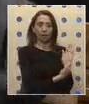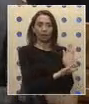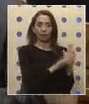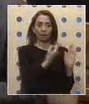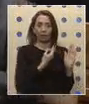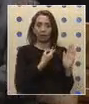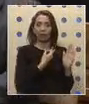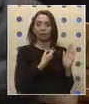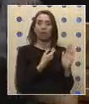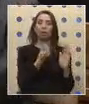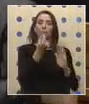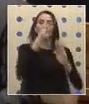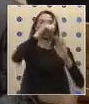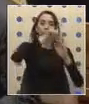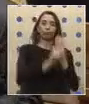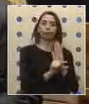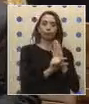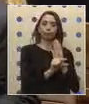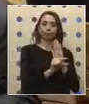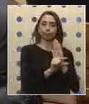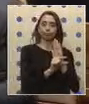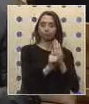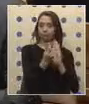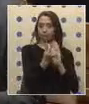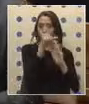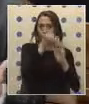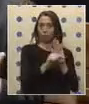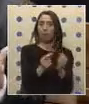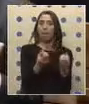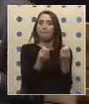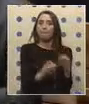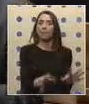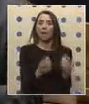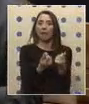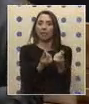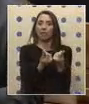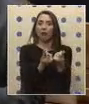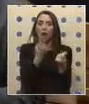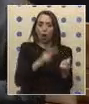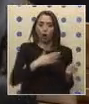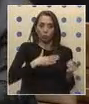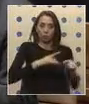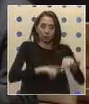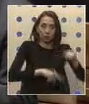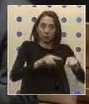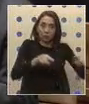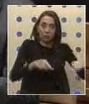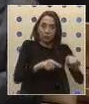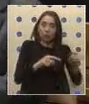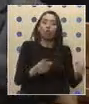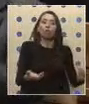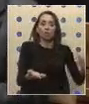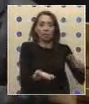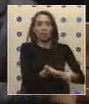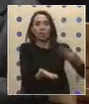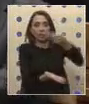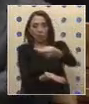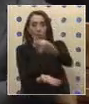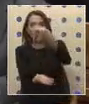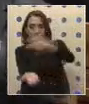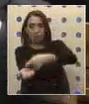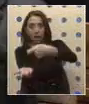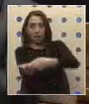las minusvalías, o sea, la baja, la pérdida de parte del valor patrimonial, tiene que compensarse, la plusvalía, o